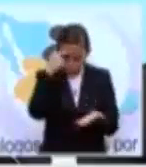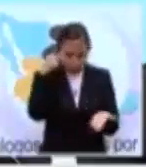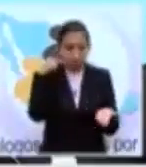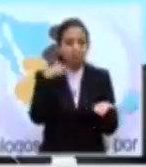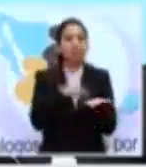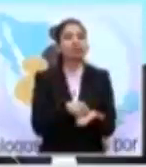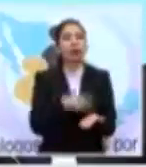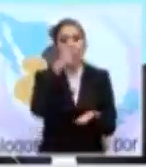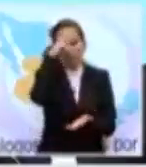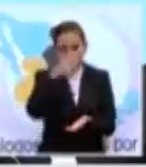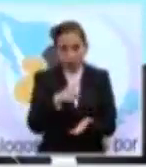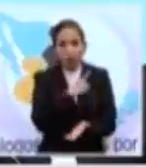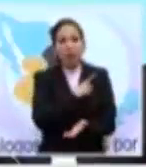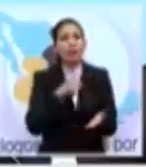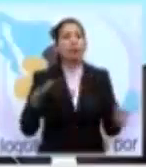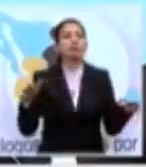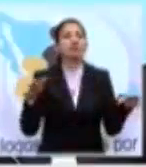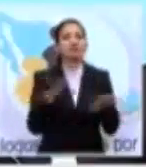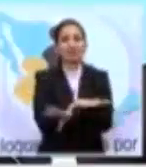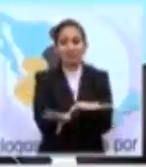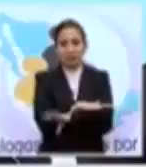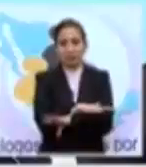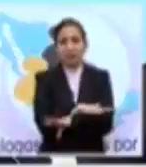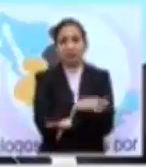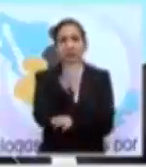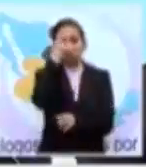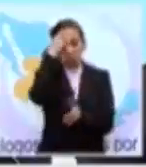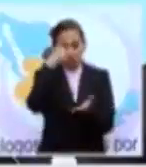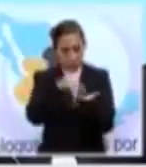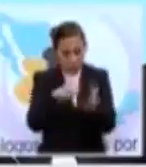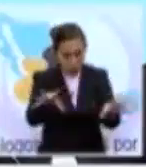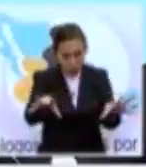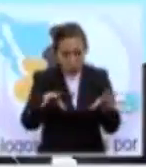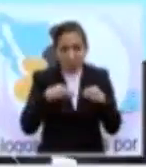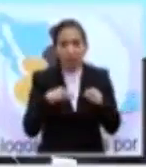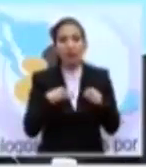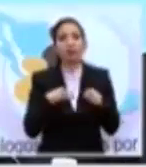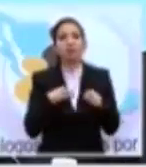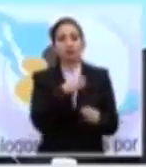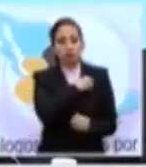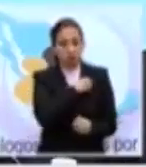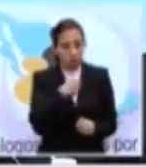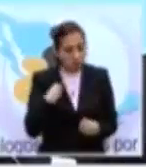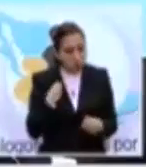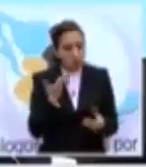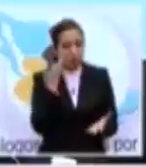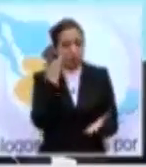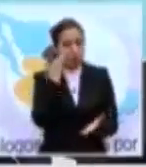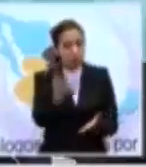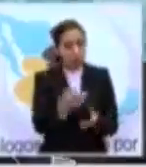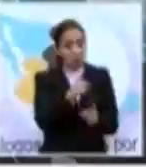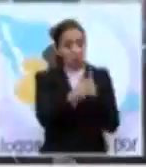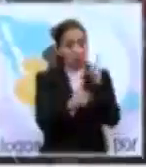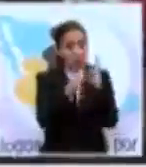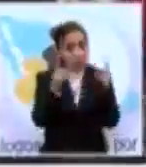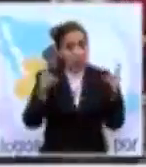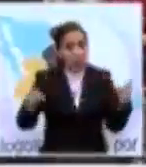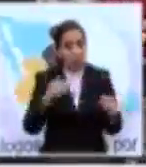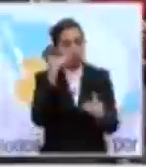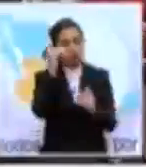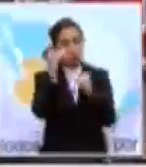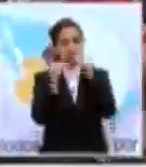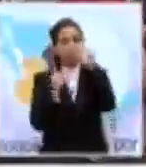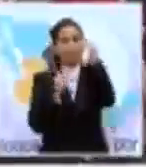convencidos que México tiene que cambiar. Estamos comprometidos a dejar una nueva etapa de desarrollo y